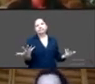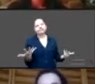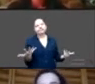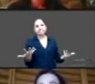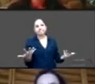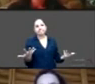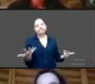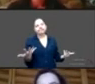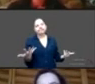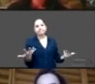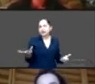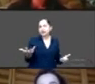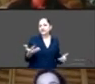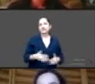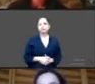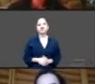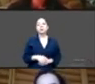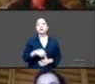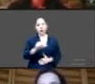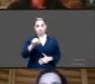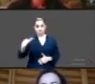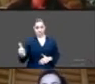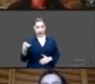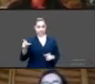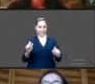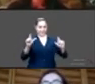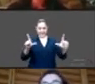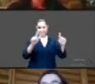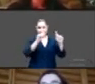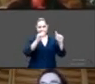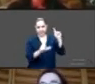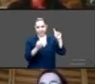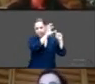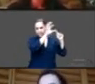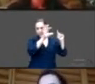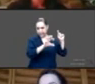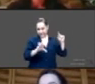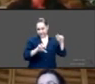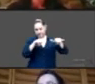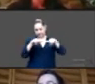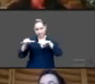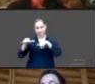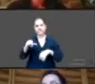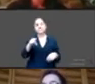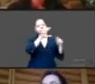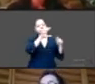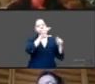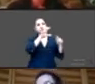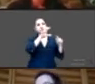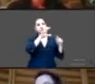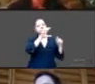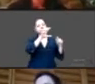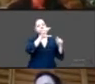Bueno, la que sigue es los mapas que nos dan cuenta, aquí está, de la tasa de fecundidad adolescente, ¿no? El resultado de estas